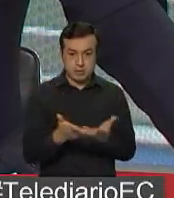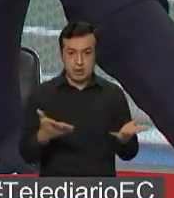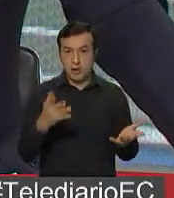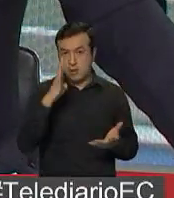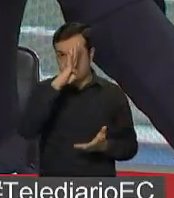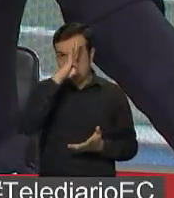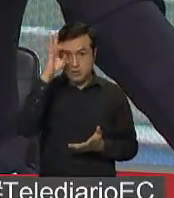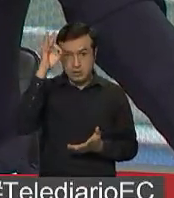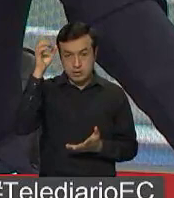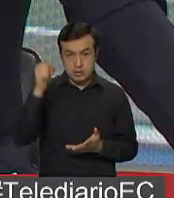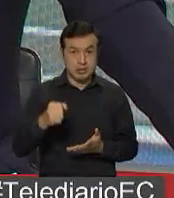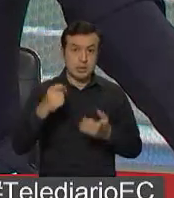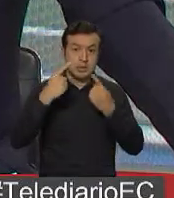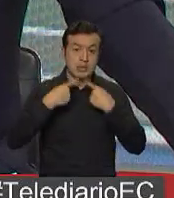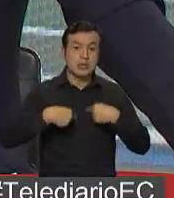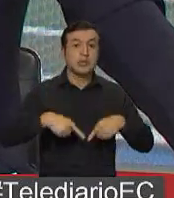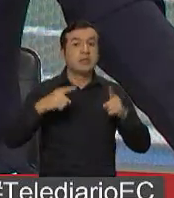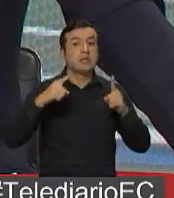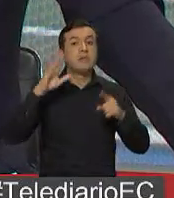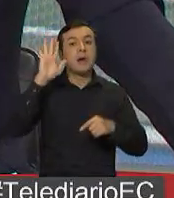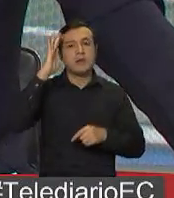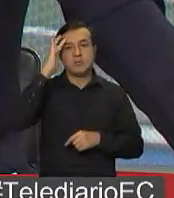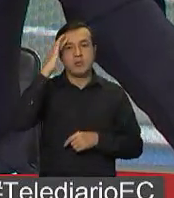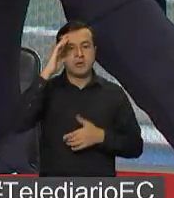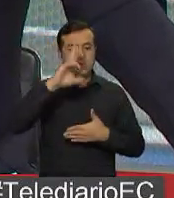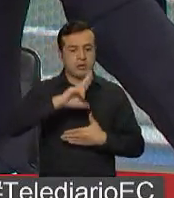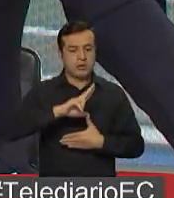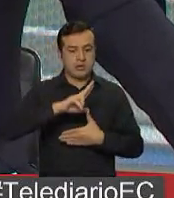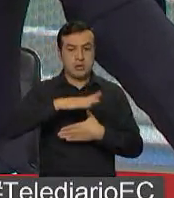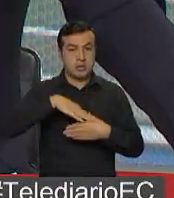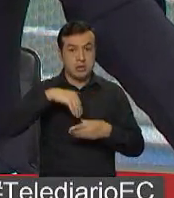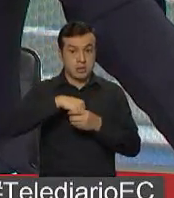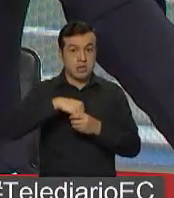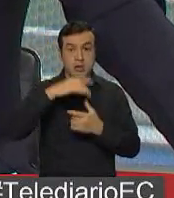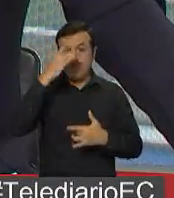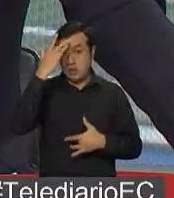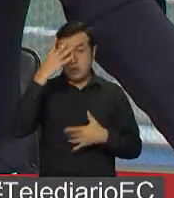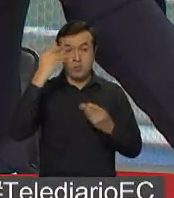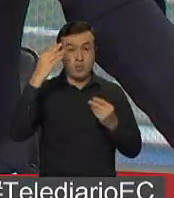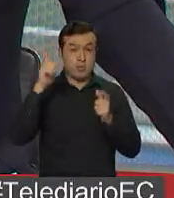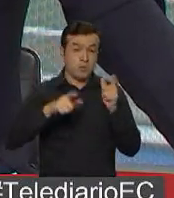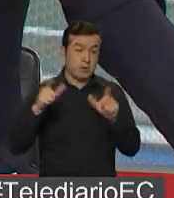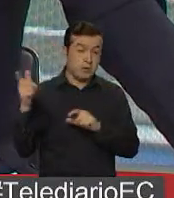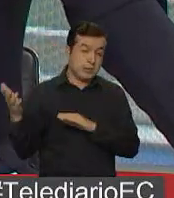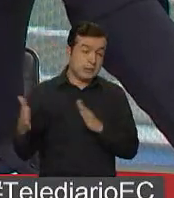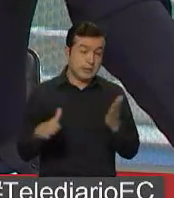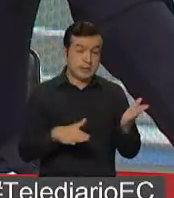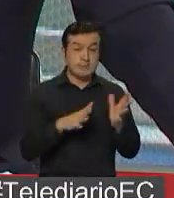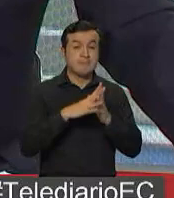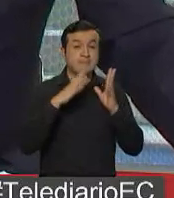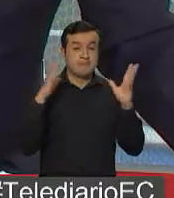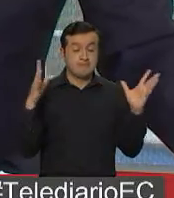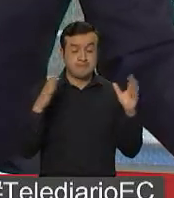Papa Francisco expresó su preocupación por América Latina, donde el virus sigue cobrando muchas víctimas.